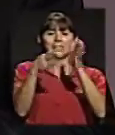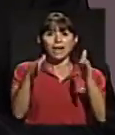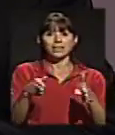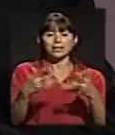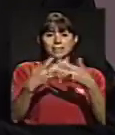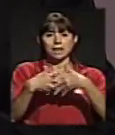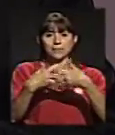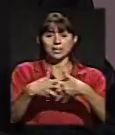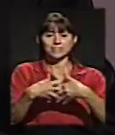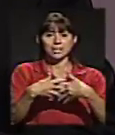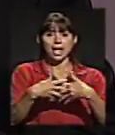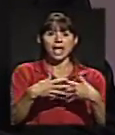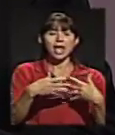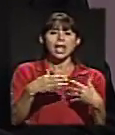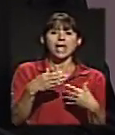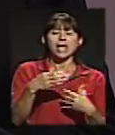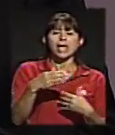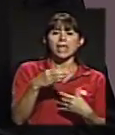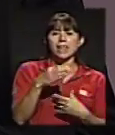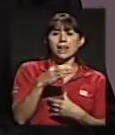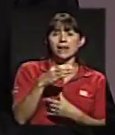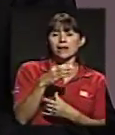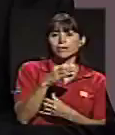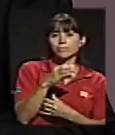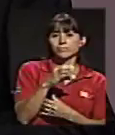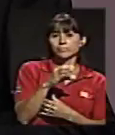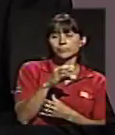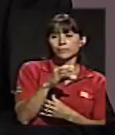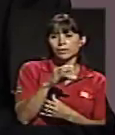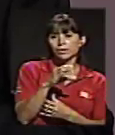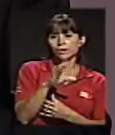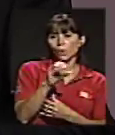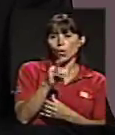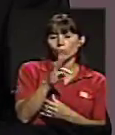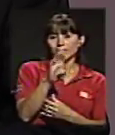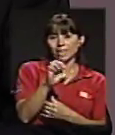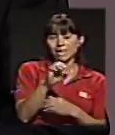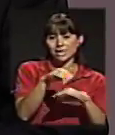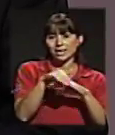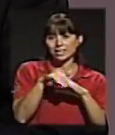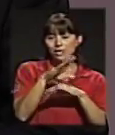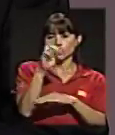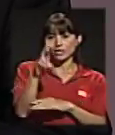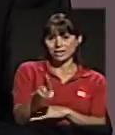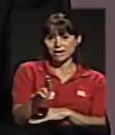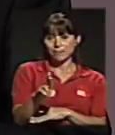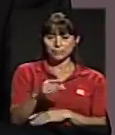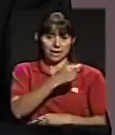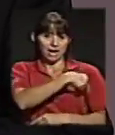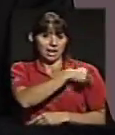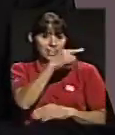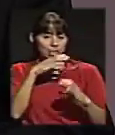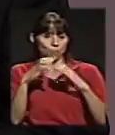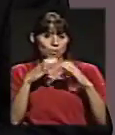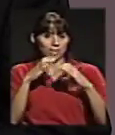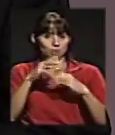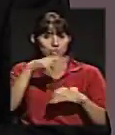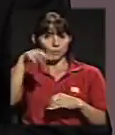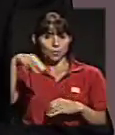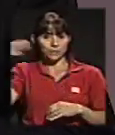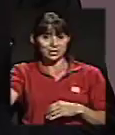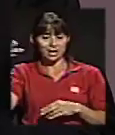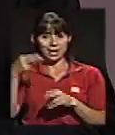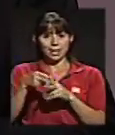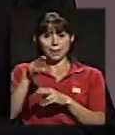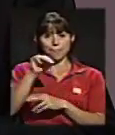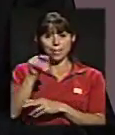empresa El Corte Inglés en Costa Rica. El gerente de comunicaciones de Movistar en Costa Rica, don Matías